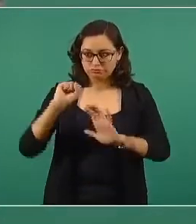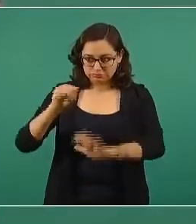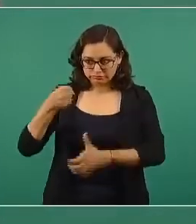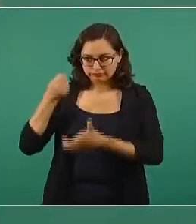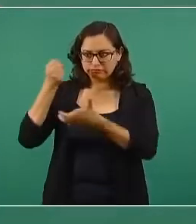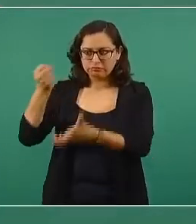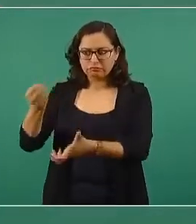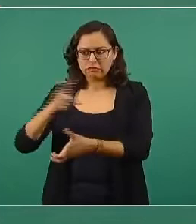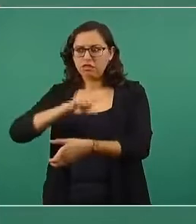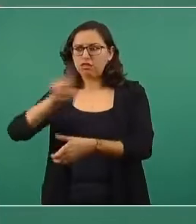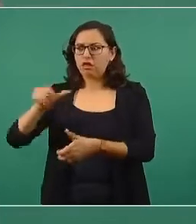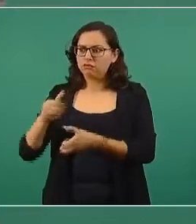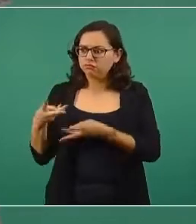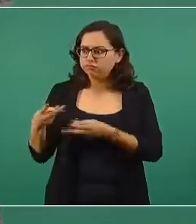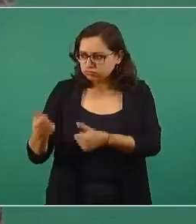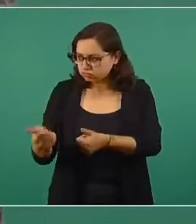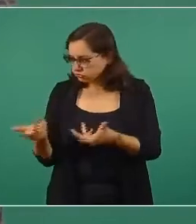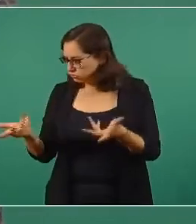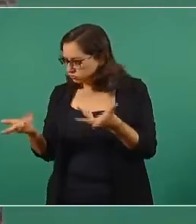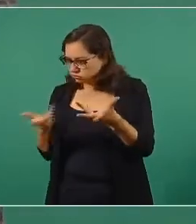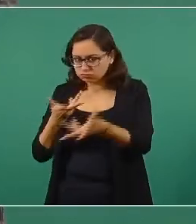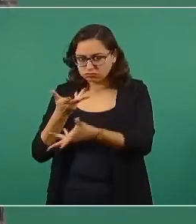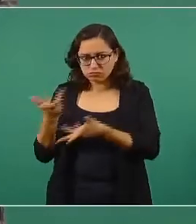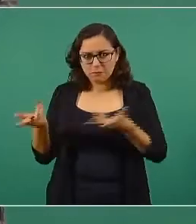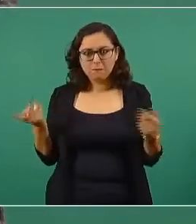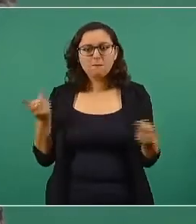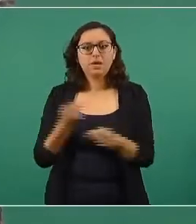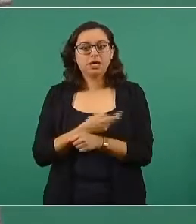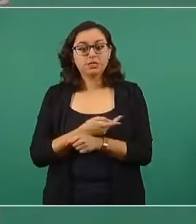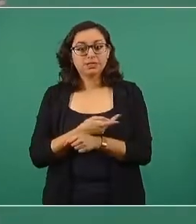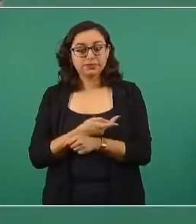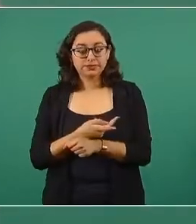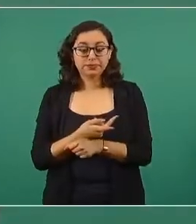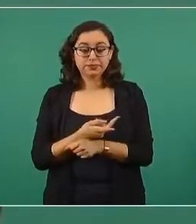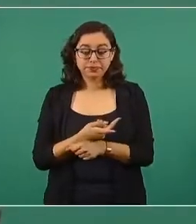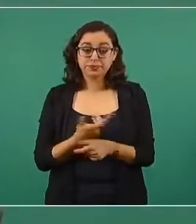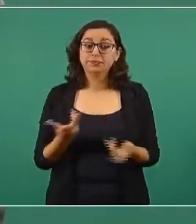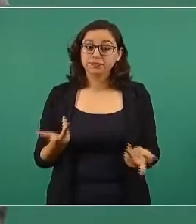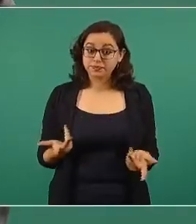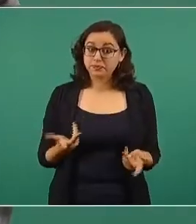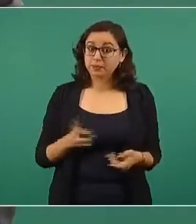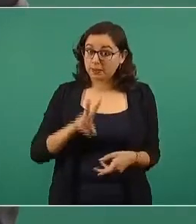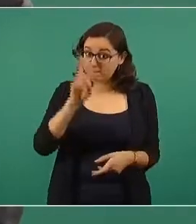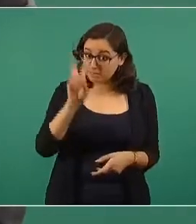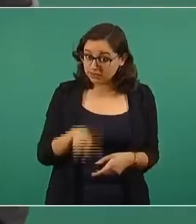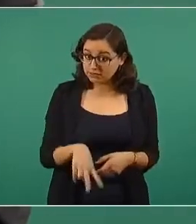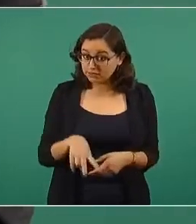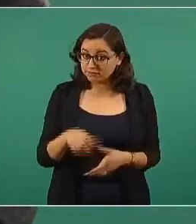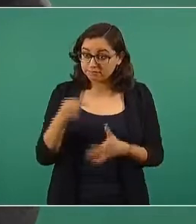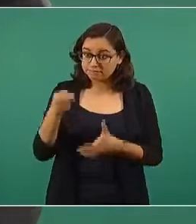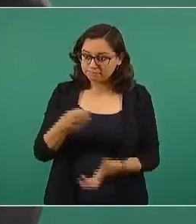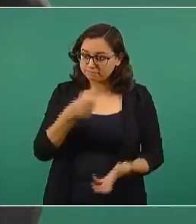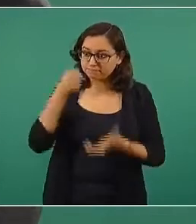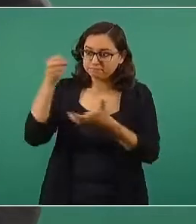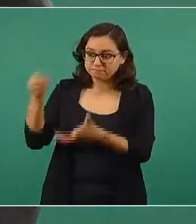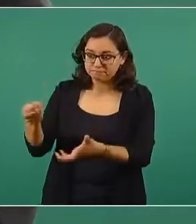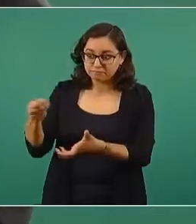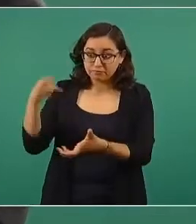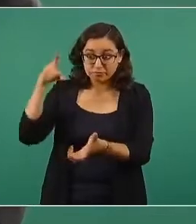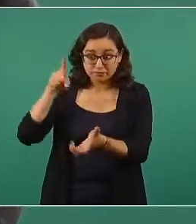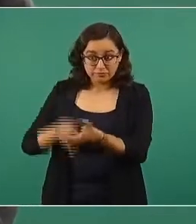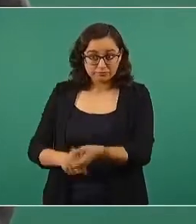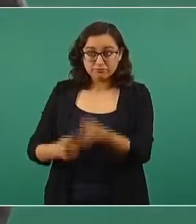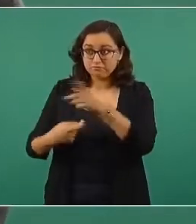en el caso de las normales. Se entregan los recursos y no se